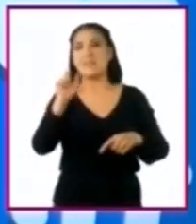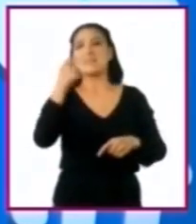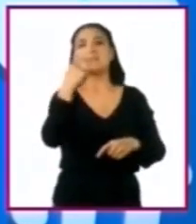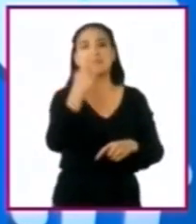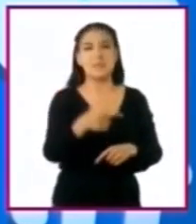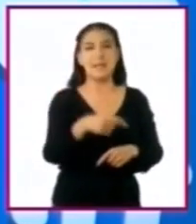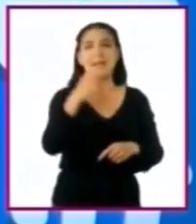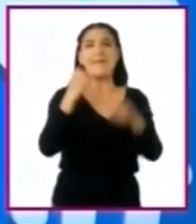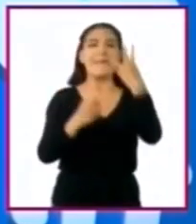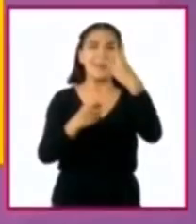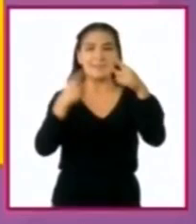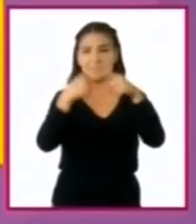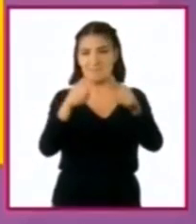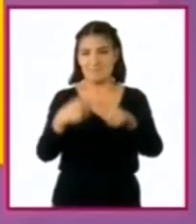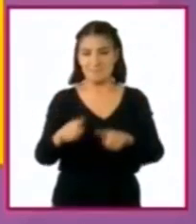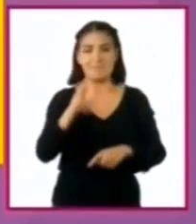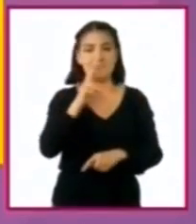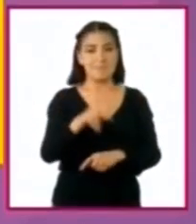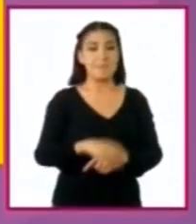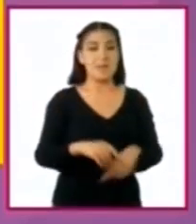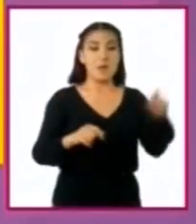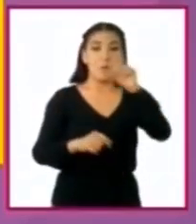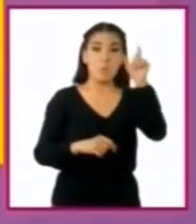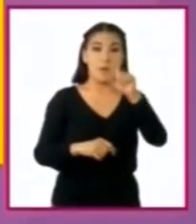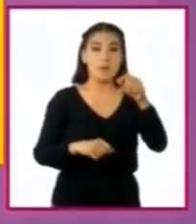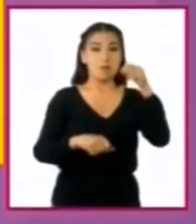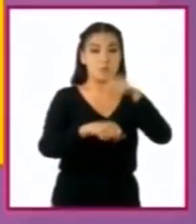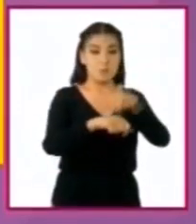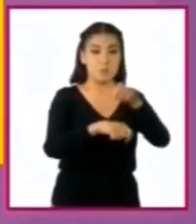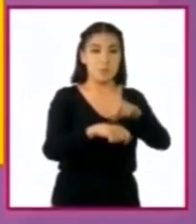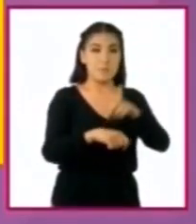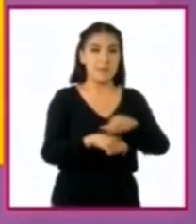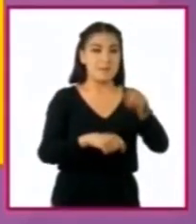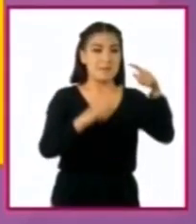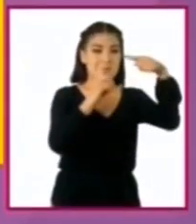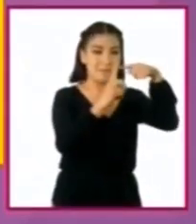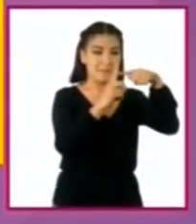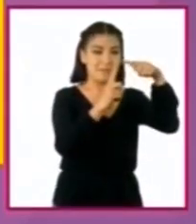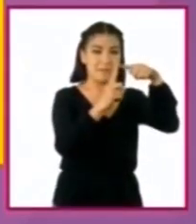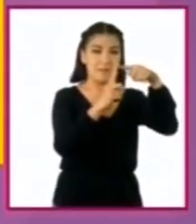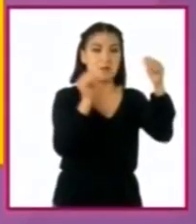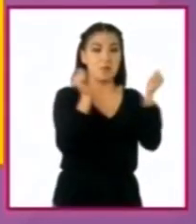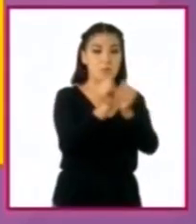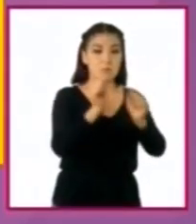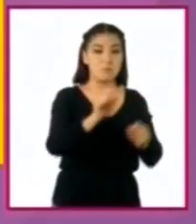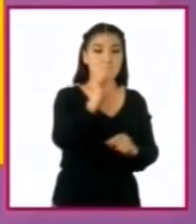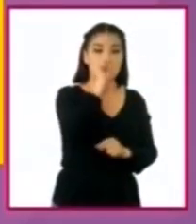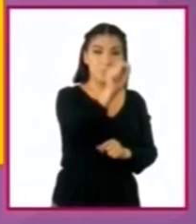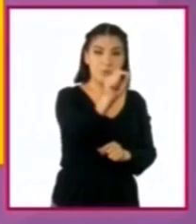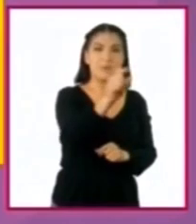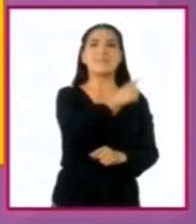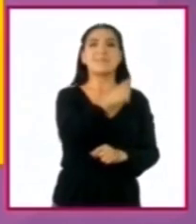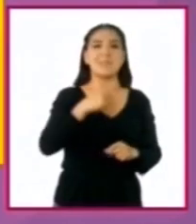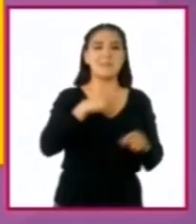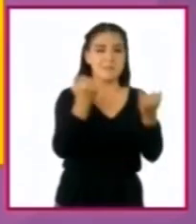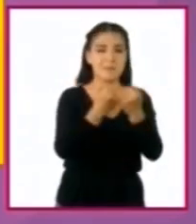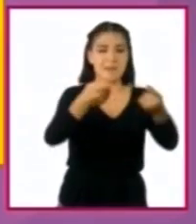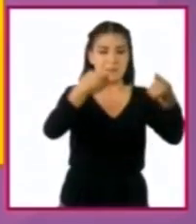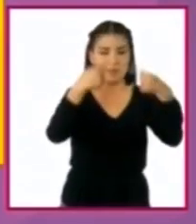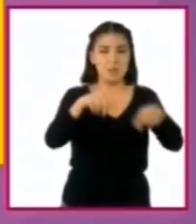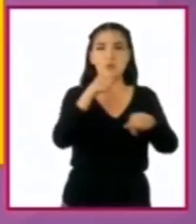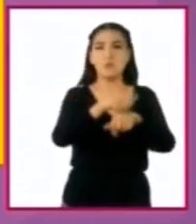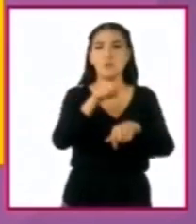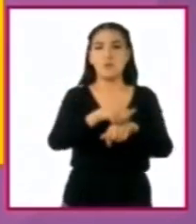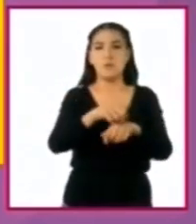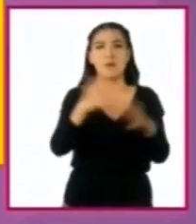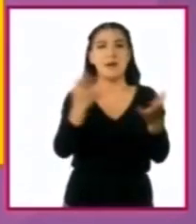3 diferentes casos. Cuando el divisor es un número decimal, es necesario convertirlo en número entero y después